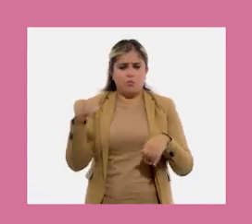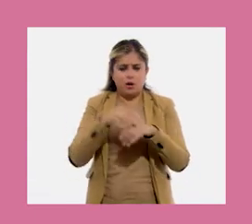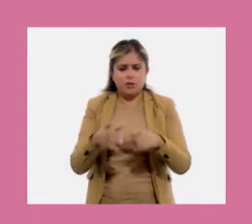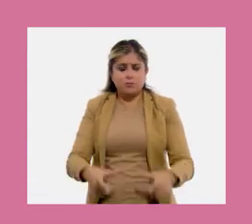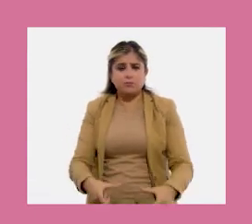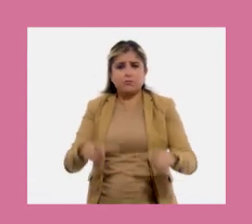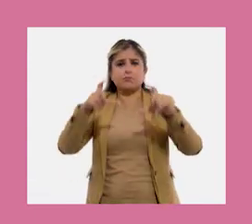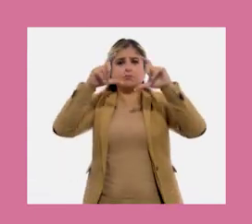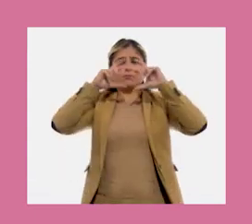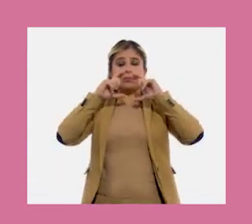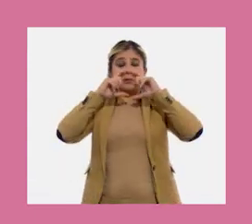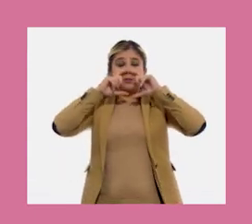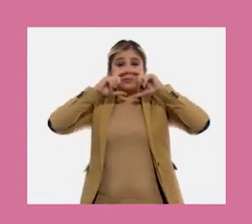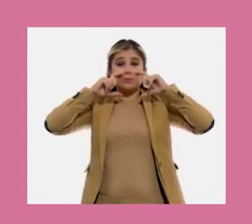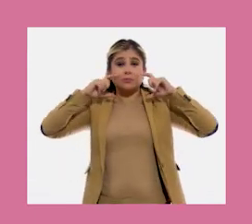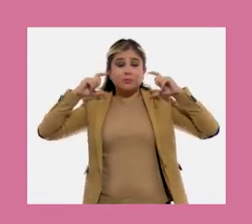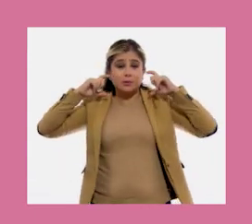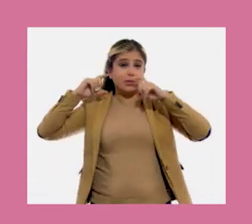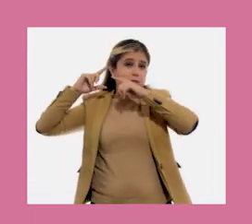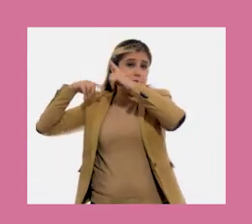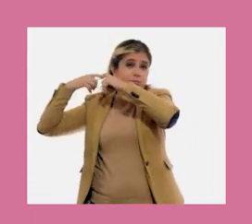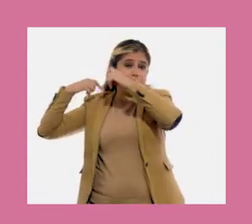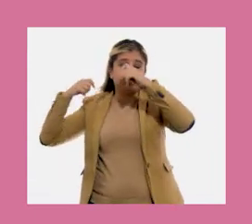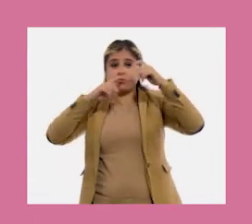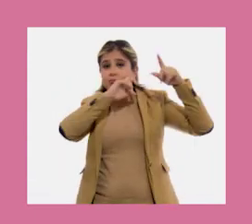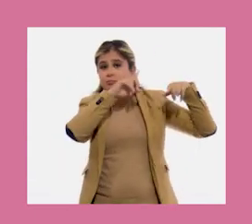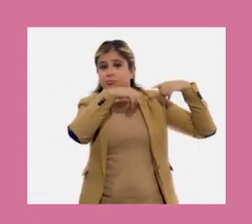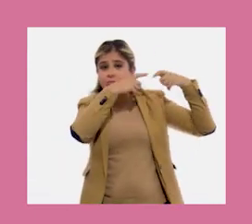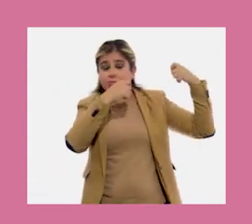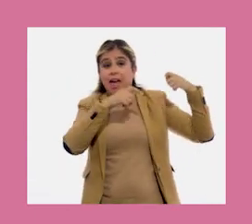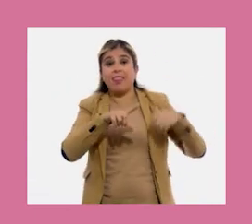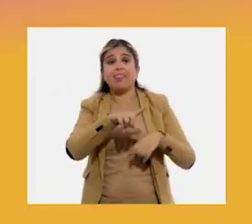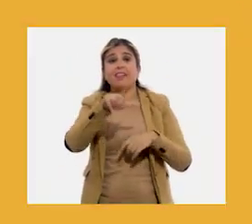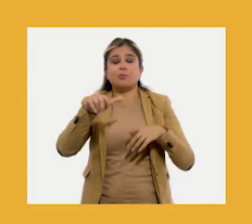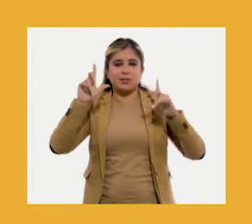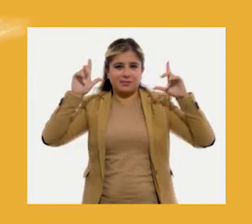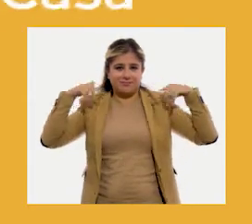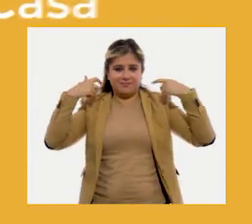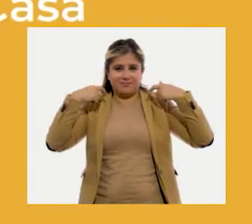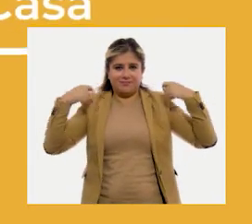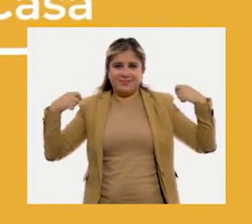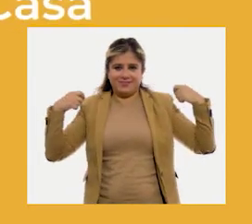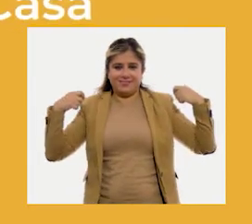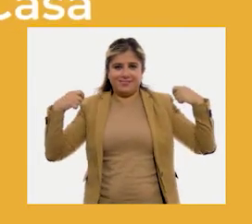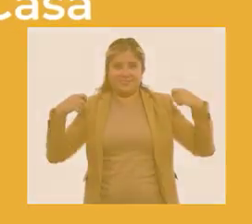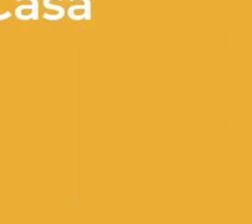colocártelo, deberás amarrar las cuerdas sobre tu cabeza y alrededor de tu cuello